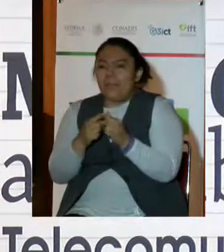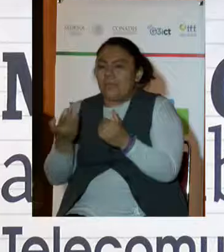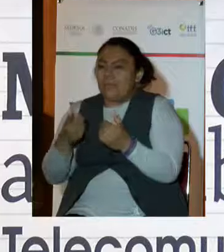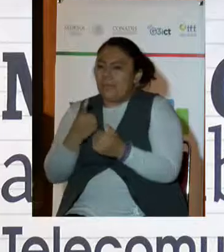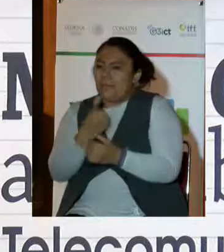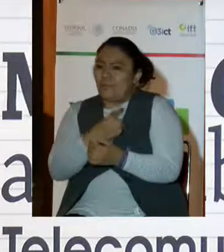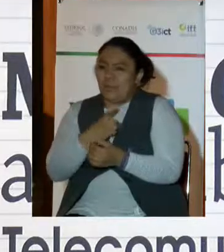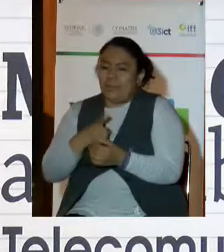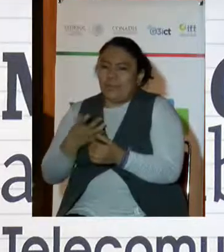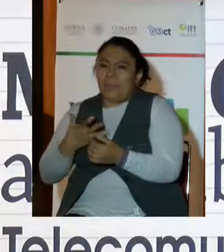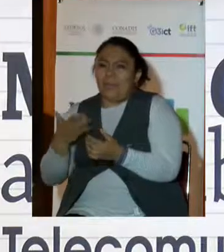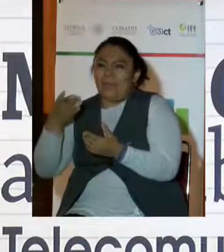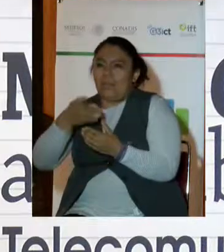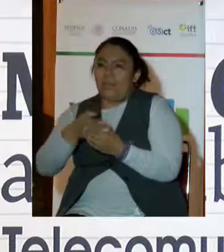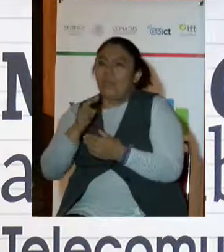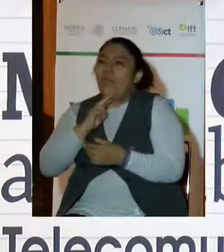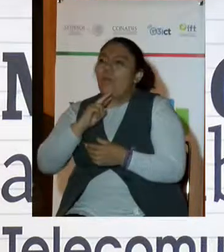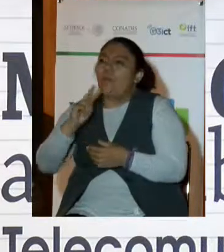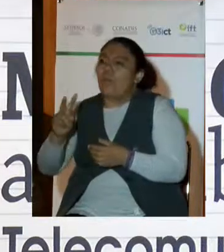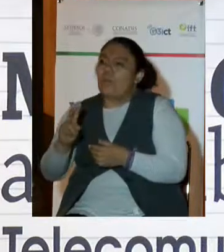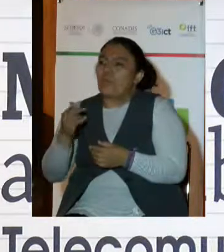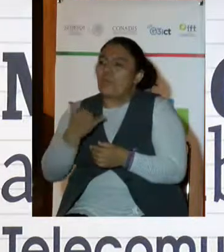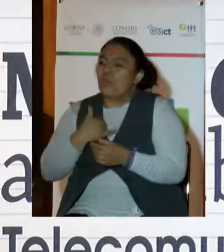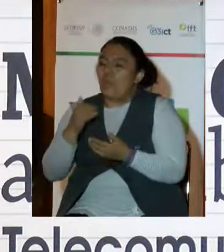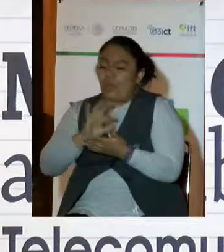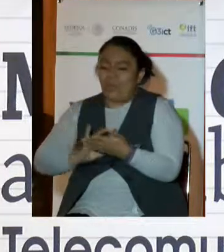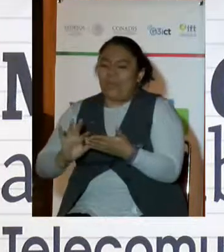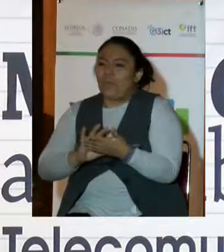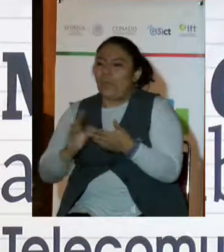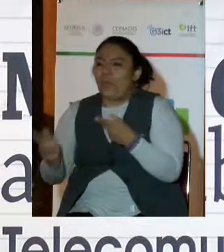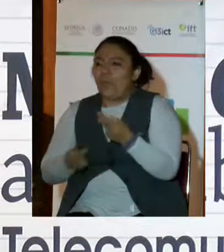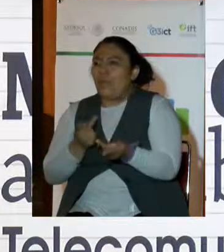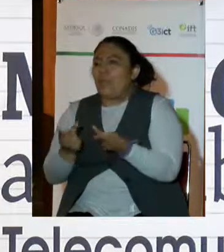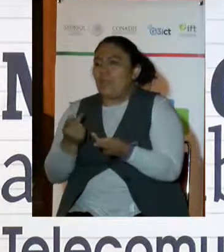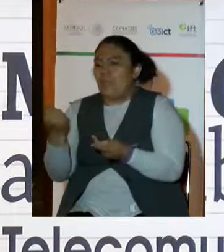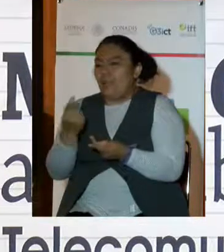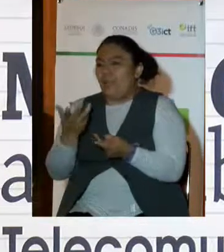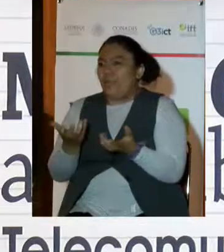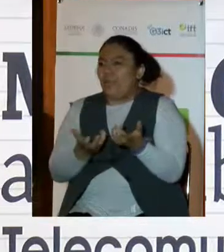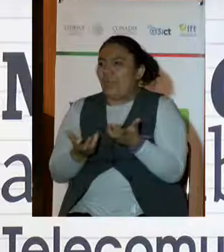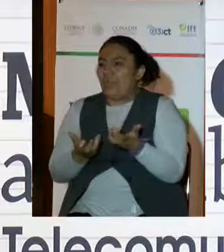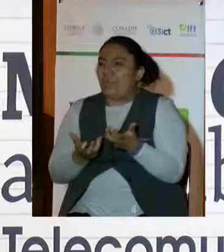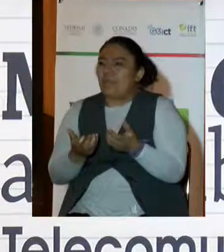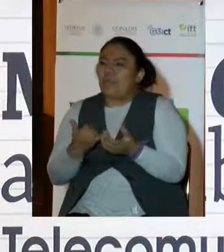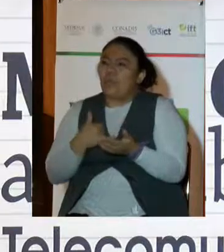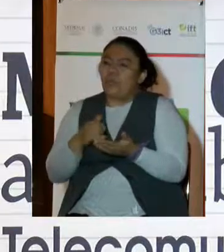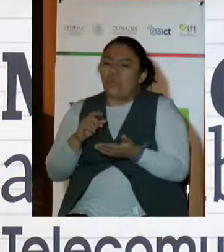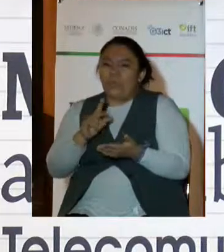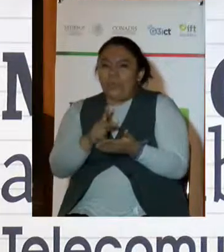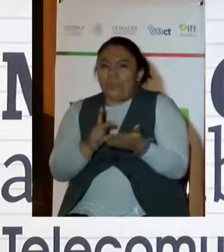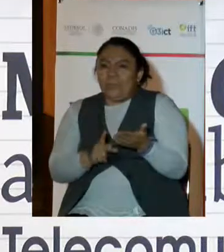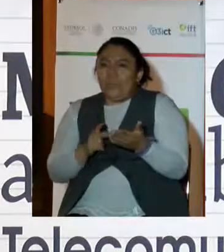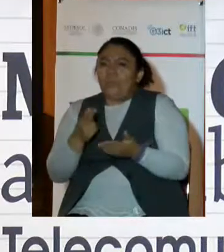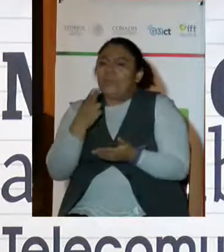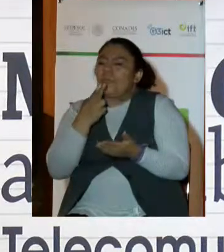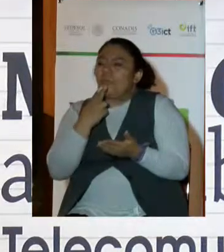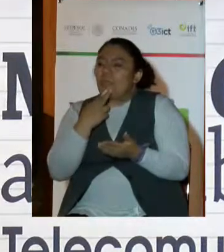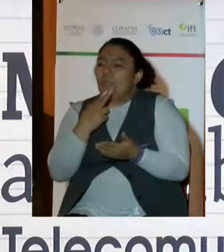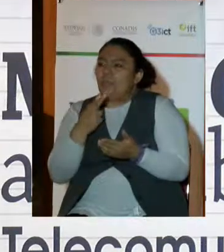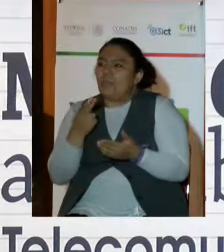tener una voz. Leí alguna encuesta que hizo nuestra Coordinación de Política de Usuarios, y esa es una de las grandes